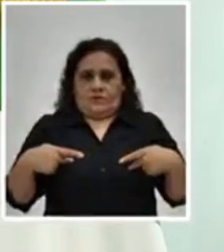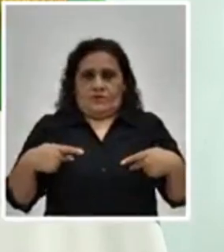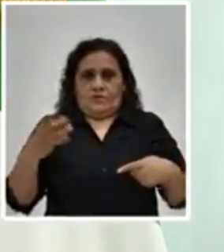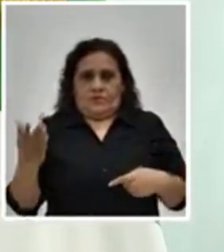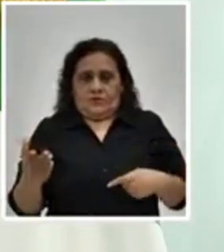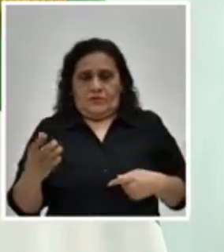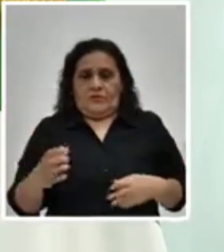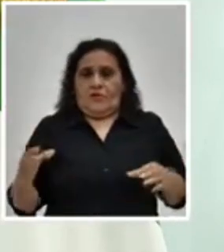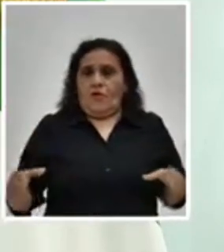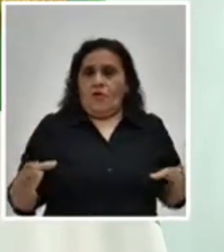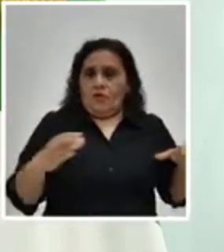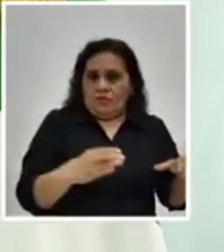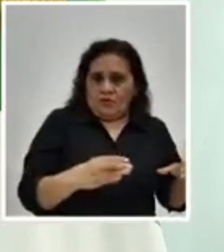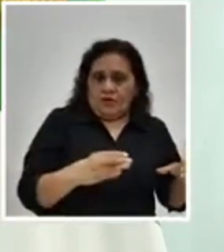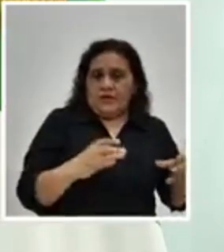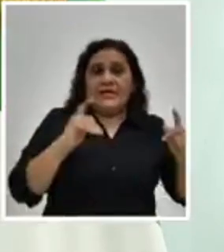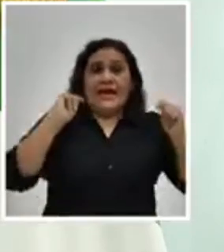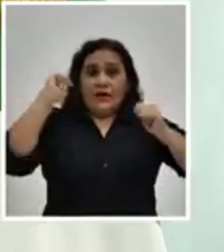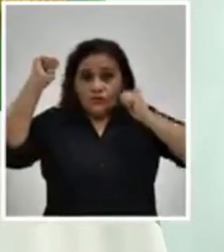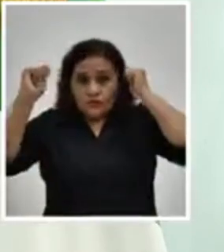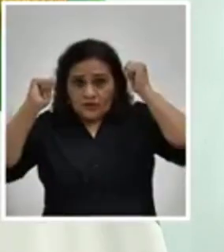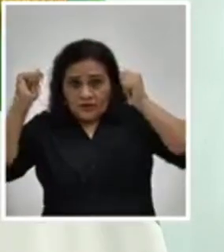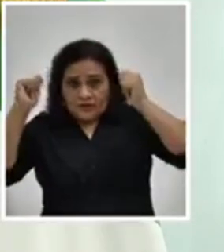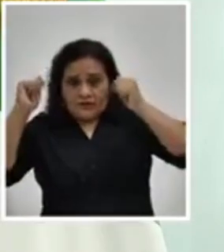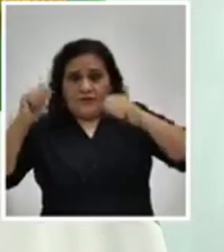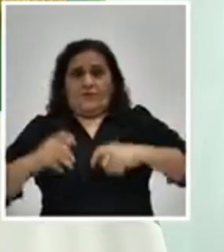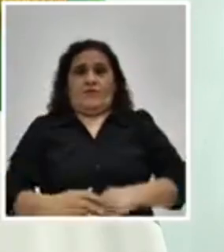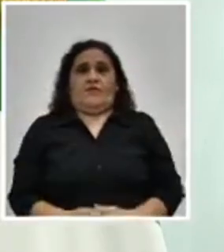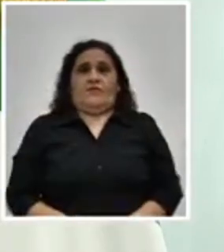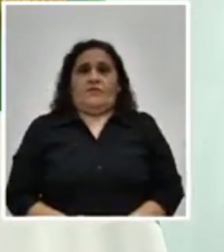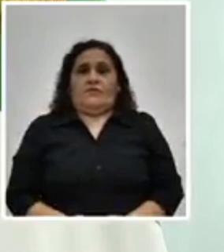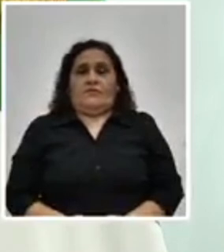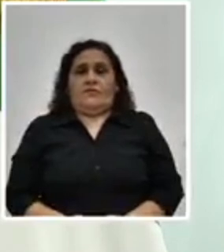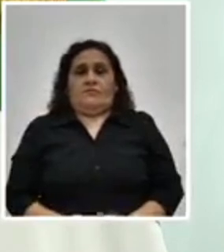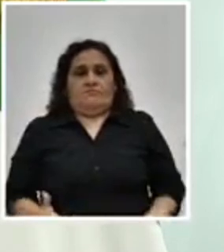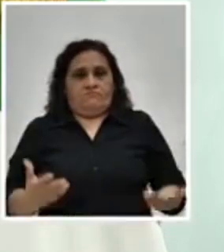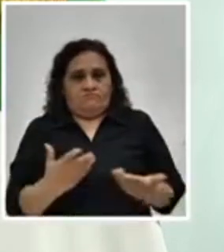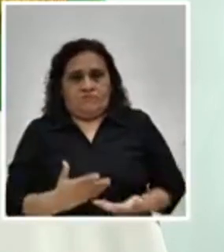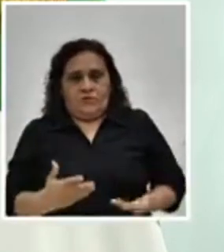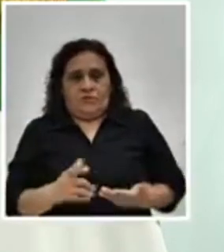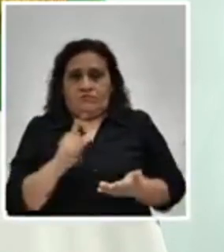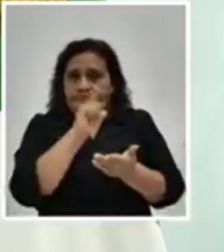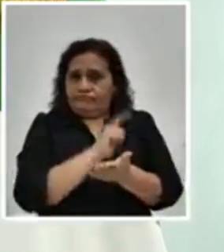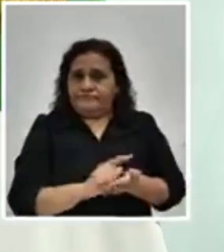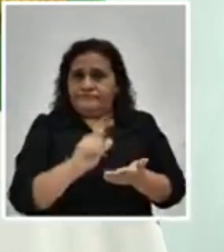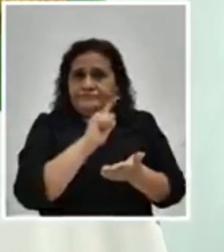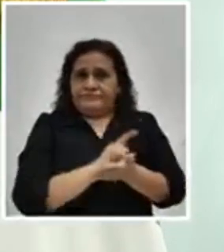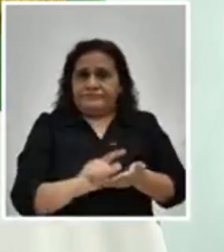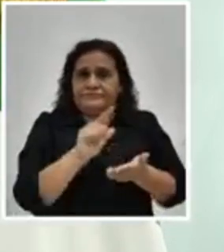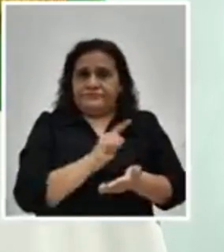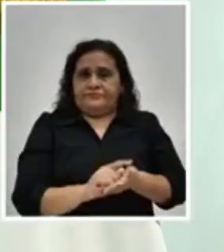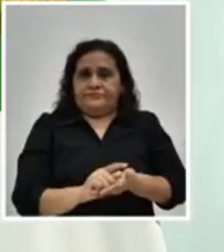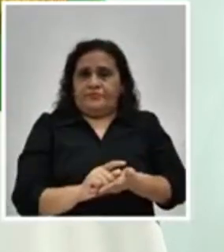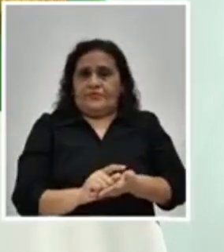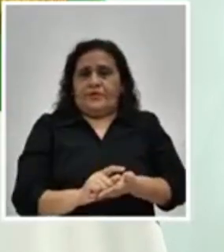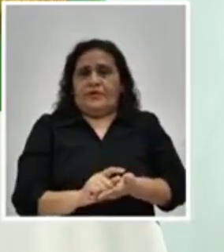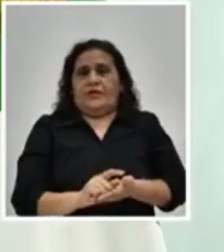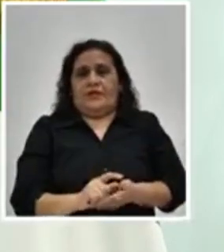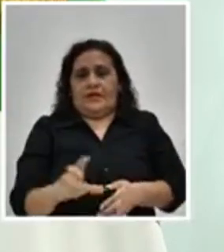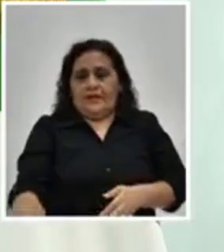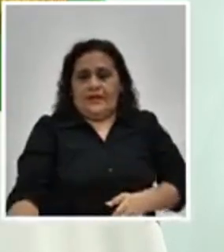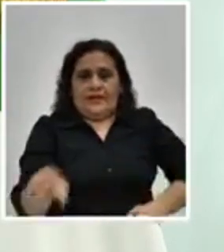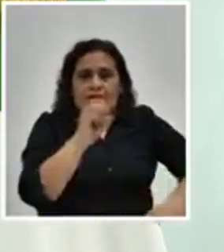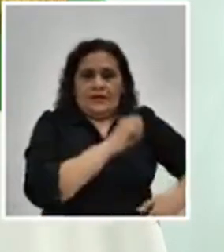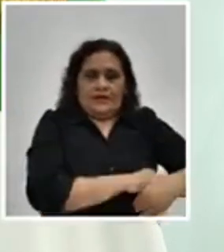la comunidad y turistas. Además, se llevó a cabo una limpieza exhaustiva y recolección de basura